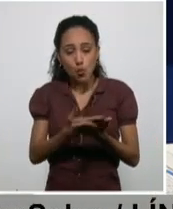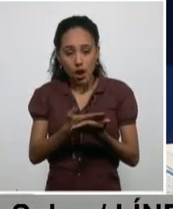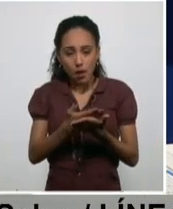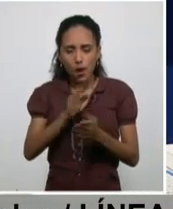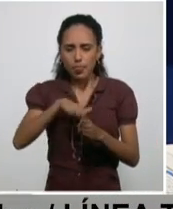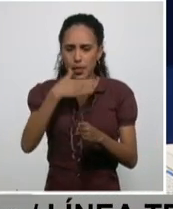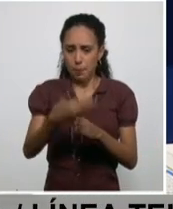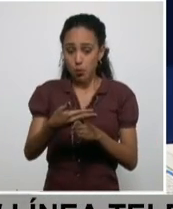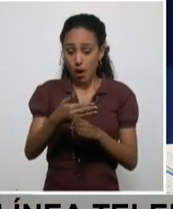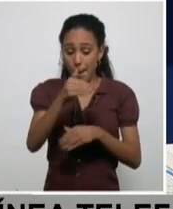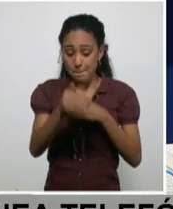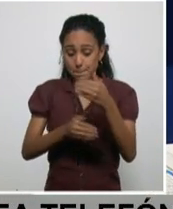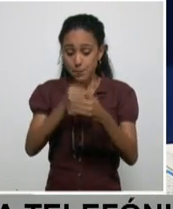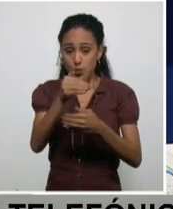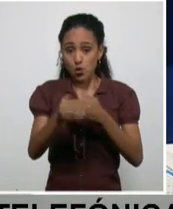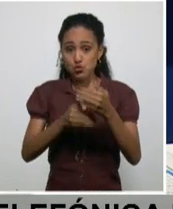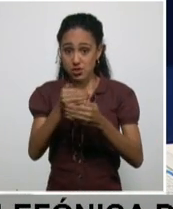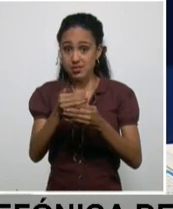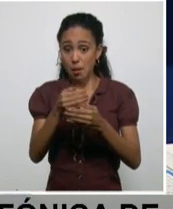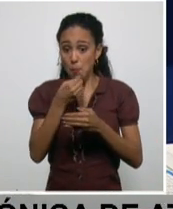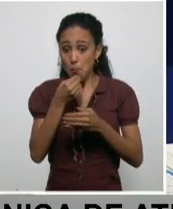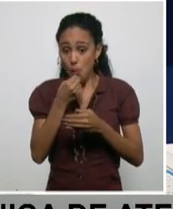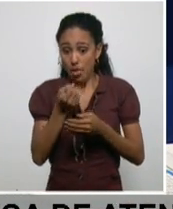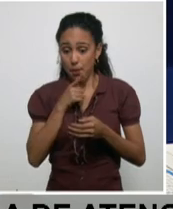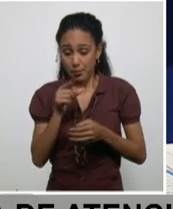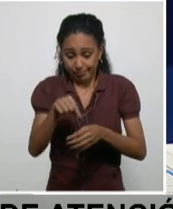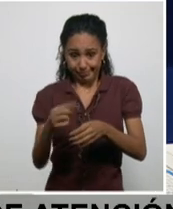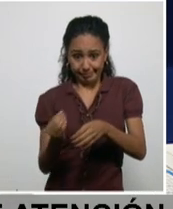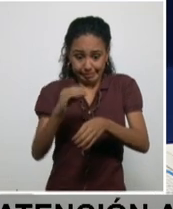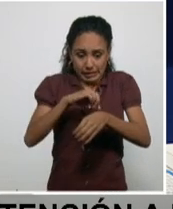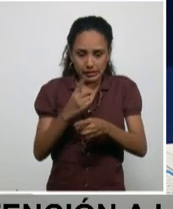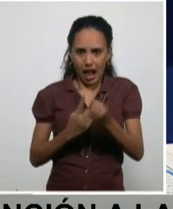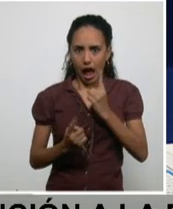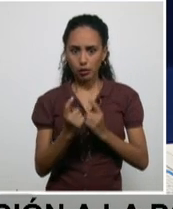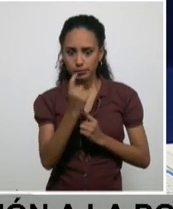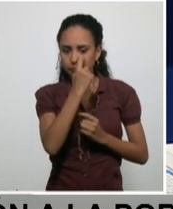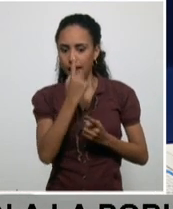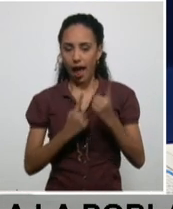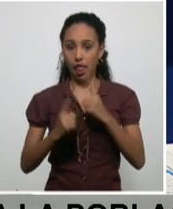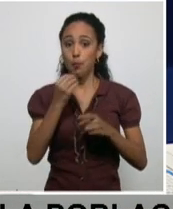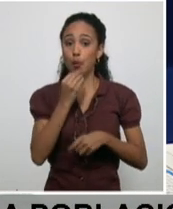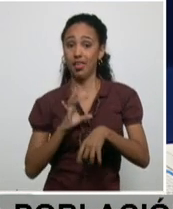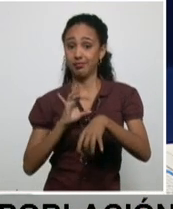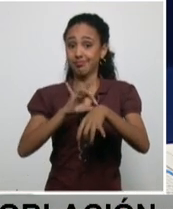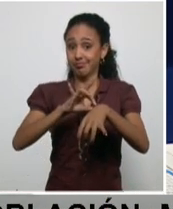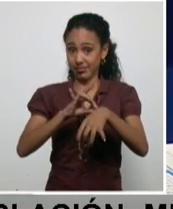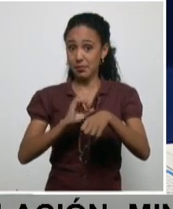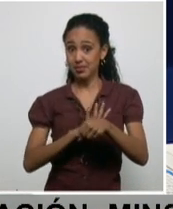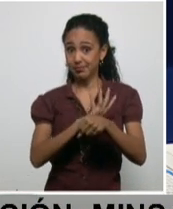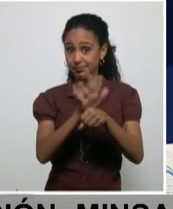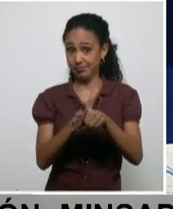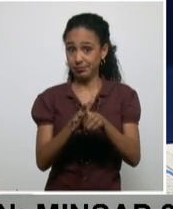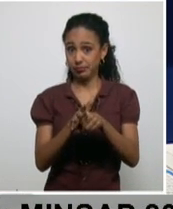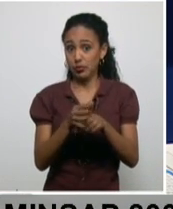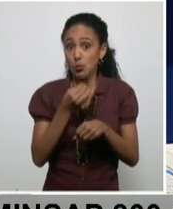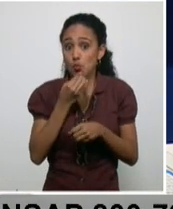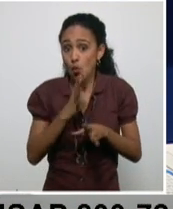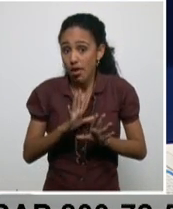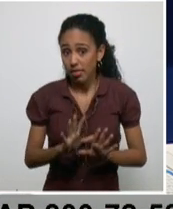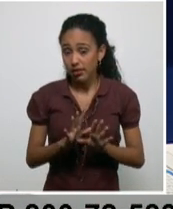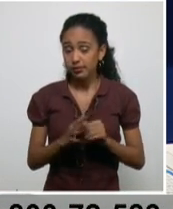está expuesto a que le caiga alguna alguna secreción que le caiga en